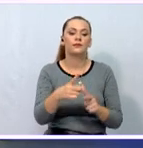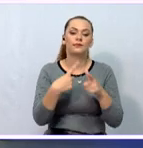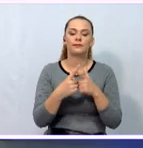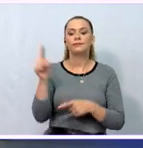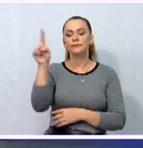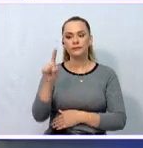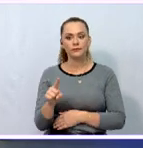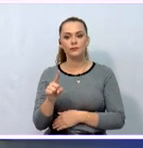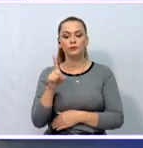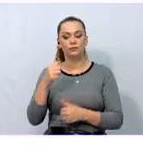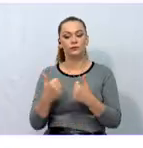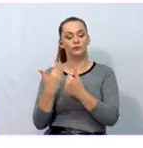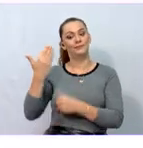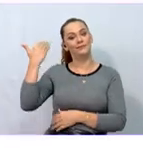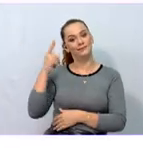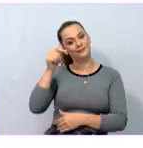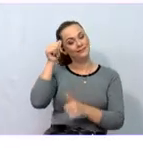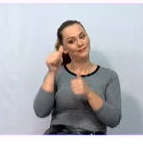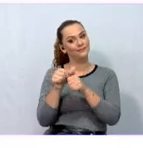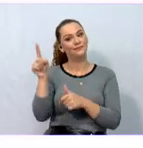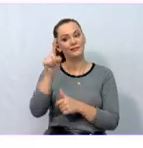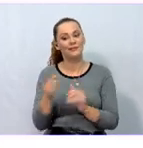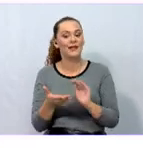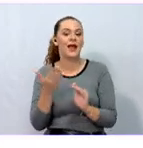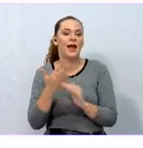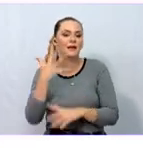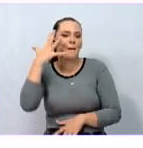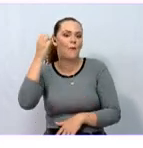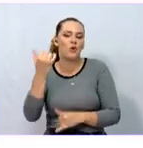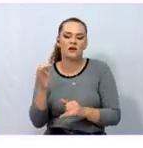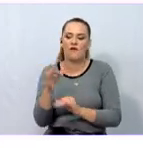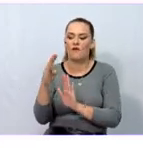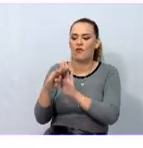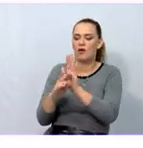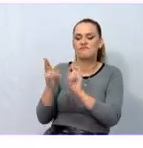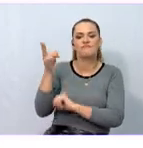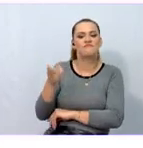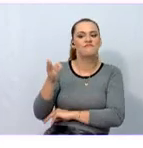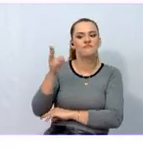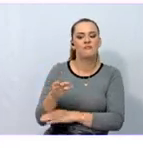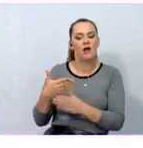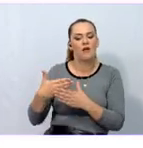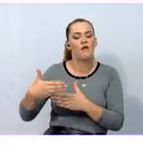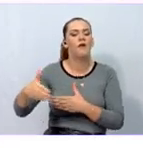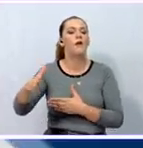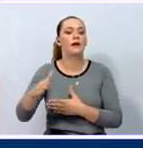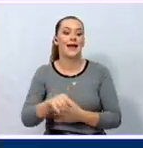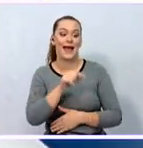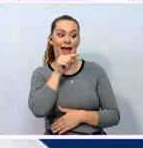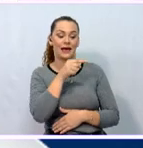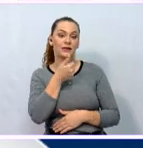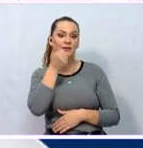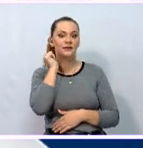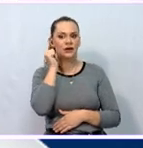de un torneo anterior que ustedes lo recuerdan Saprissa era casi que memorizada la formación gran parte de la fase regular a este